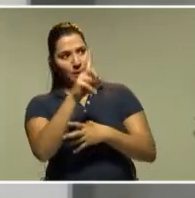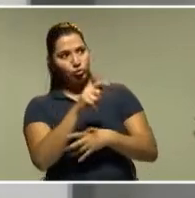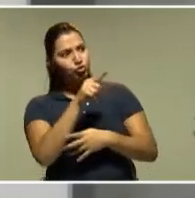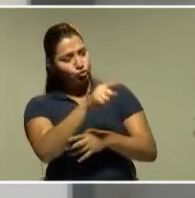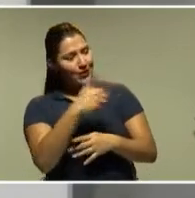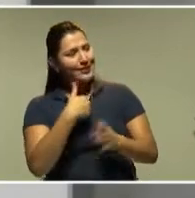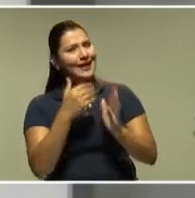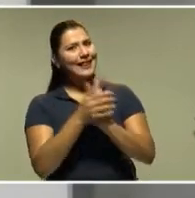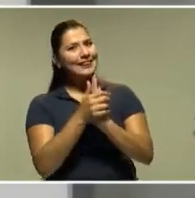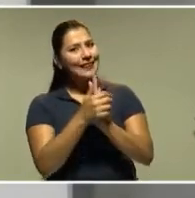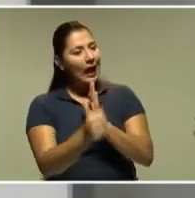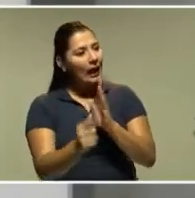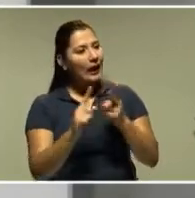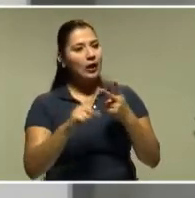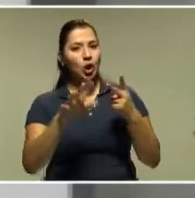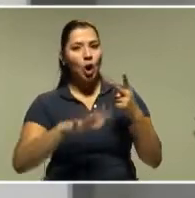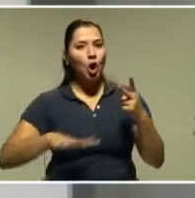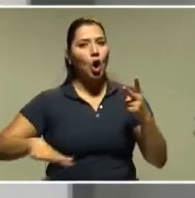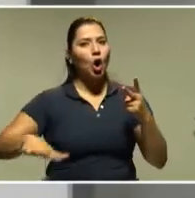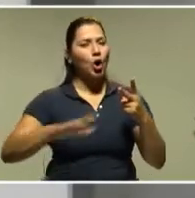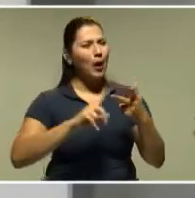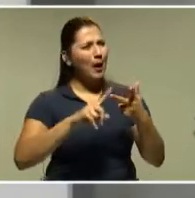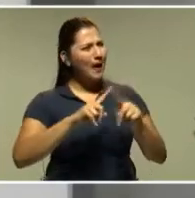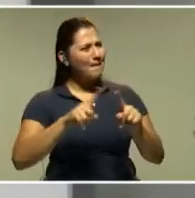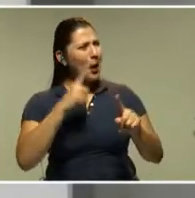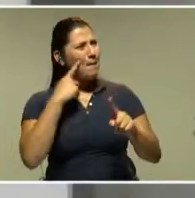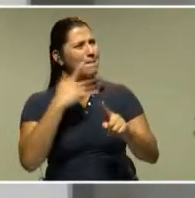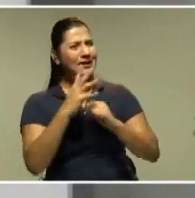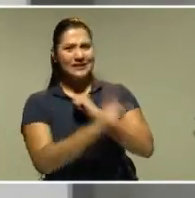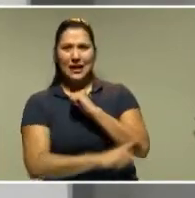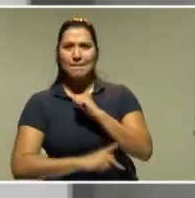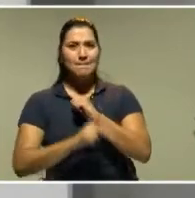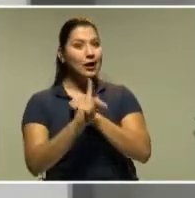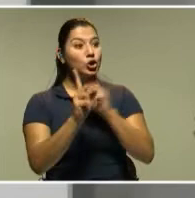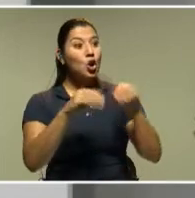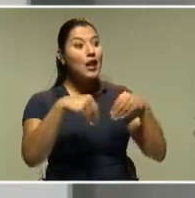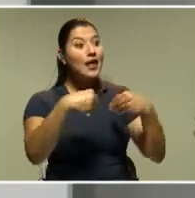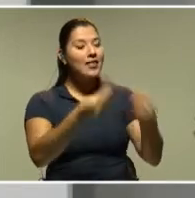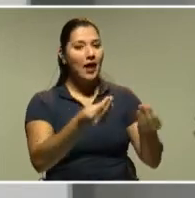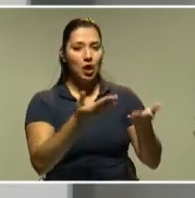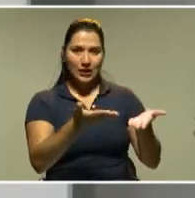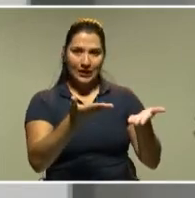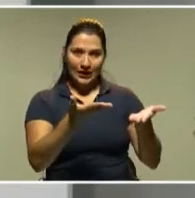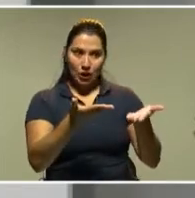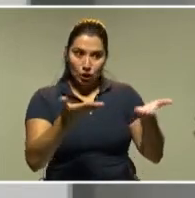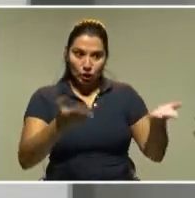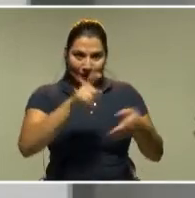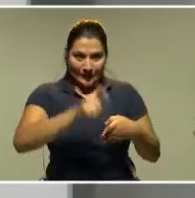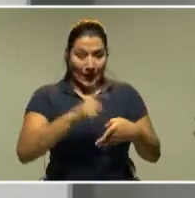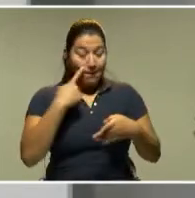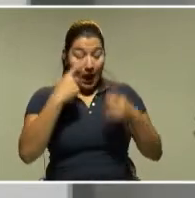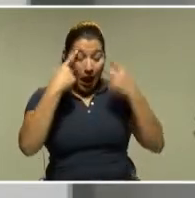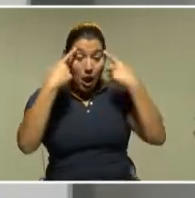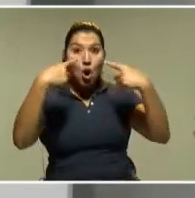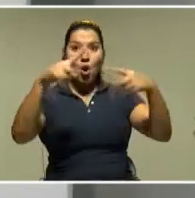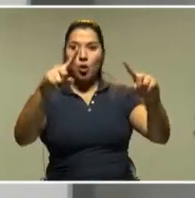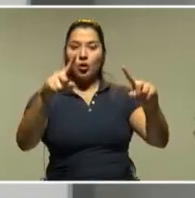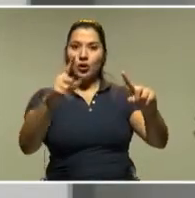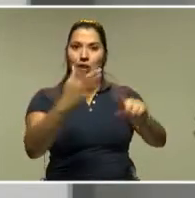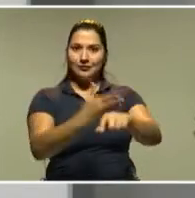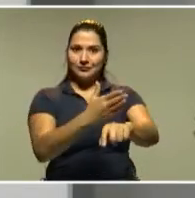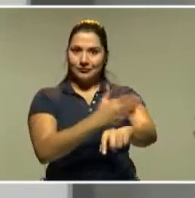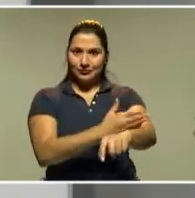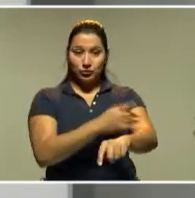condiciones, pero parece que el país no les da los elementos por lo menos necesarios para dar ese gran salto, a pesar de que han sido